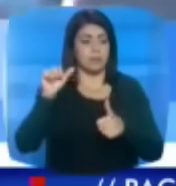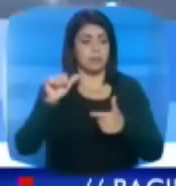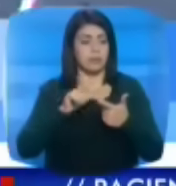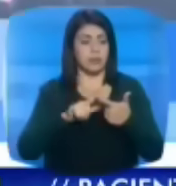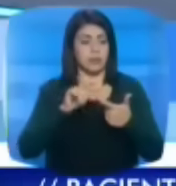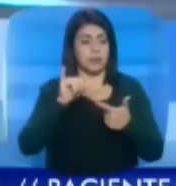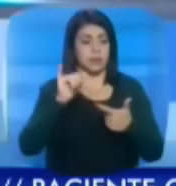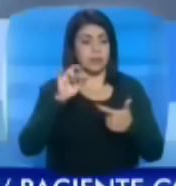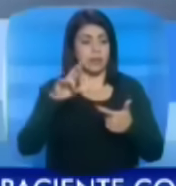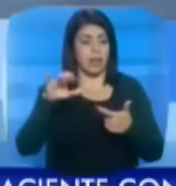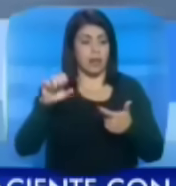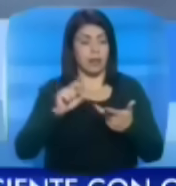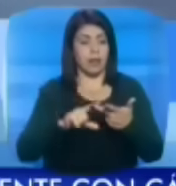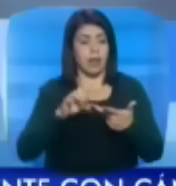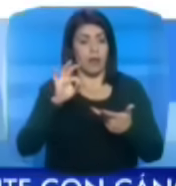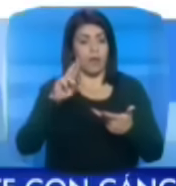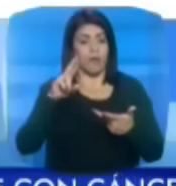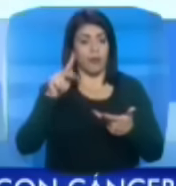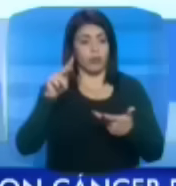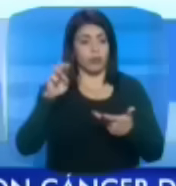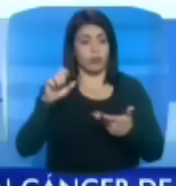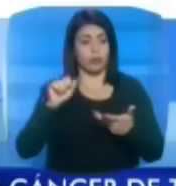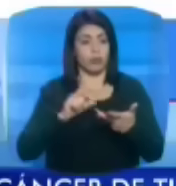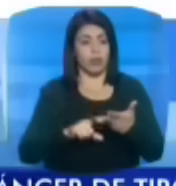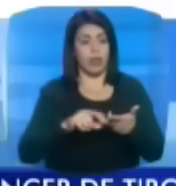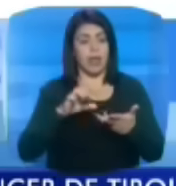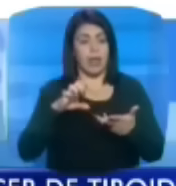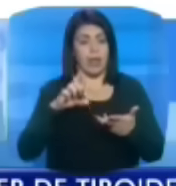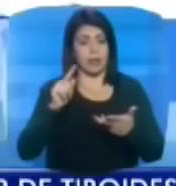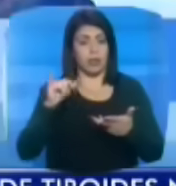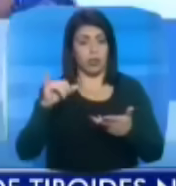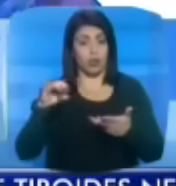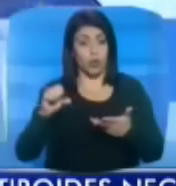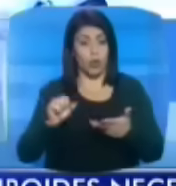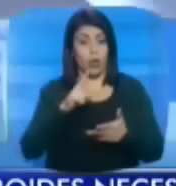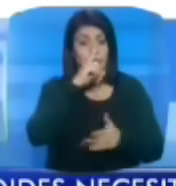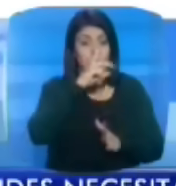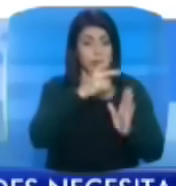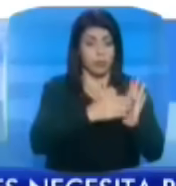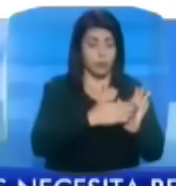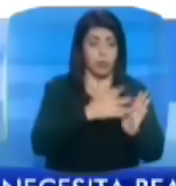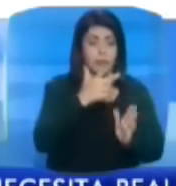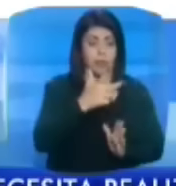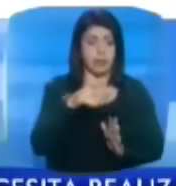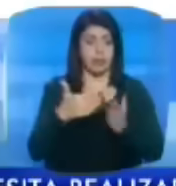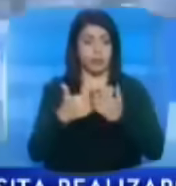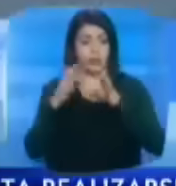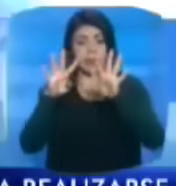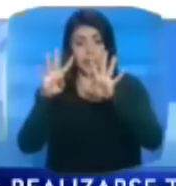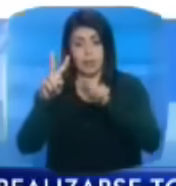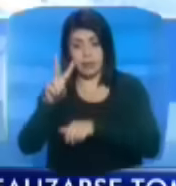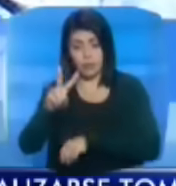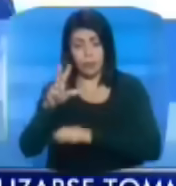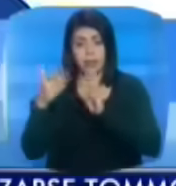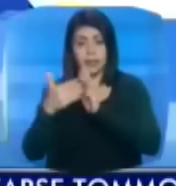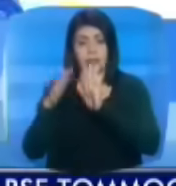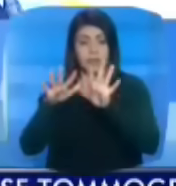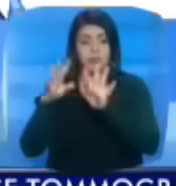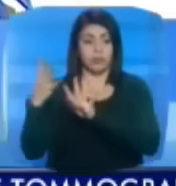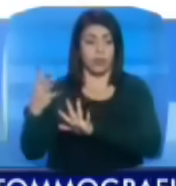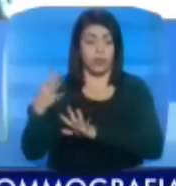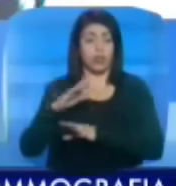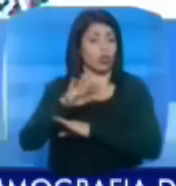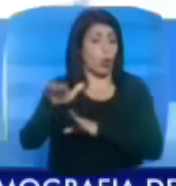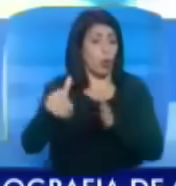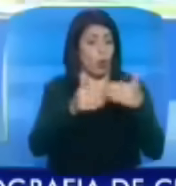Yaris, Fortuner, Hilux, Forerunner y Etios entre los años 2003-2019. No todos están en